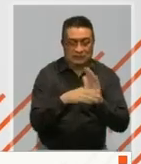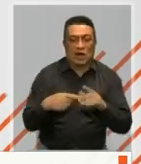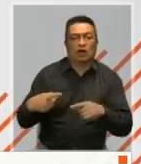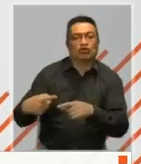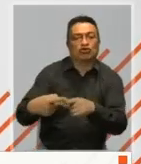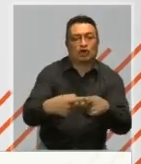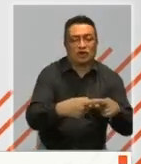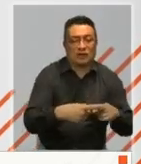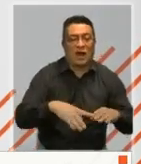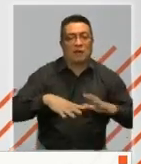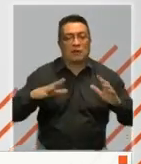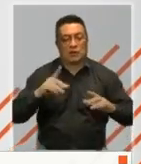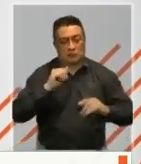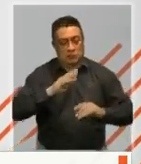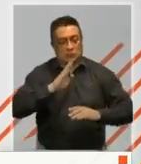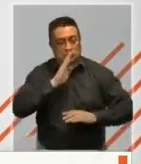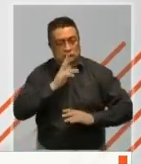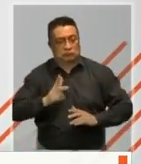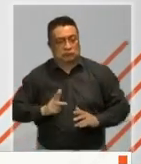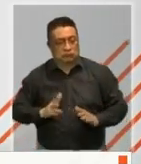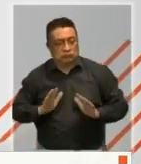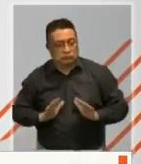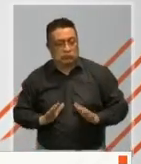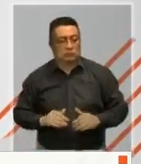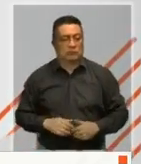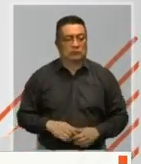vez más conservadora.